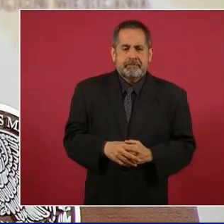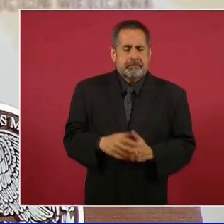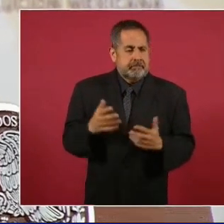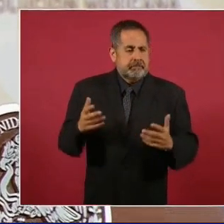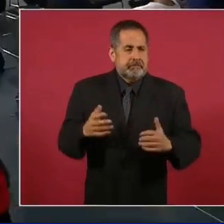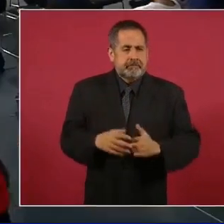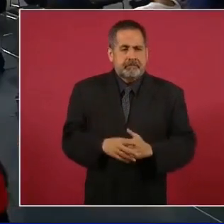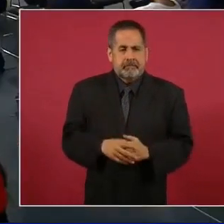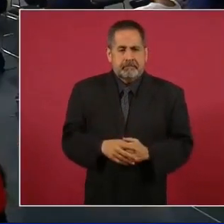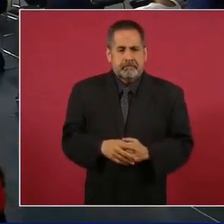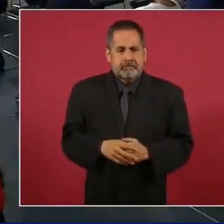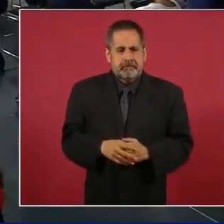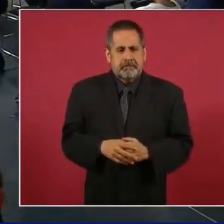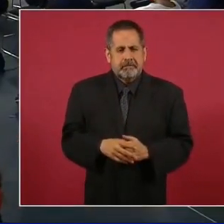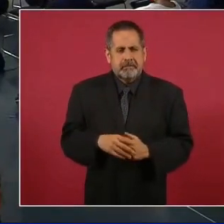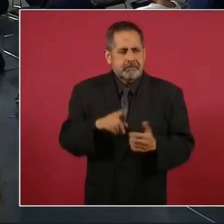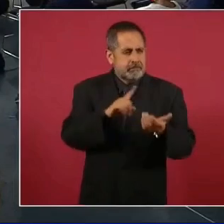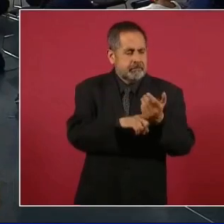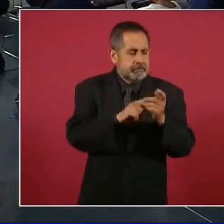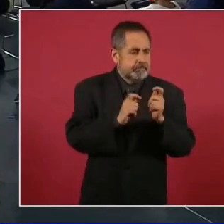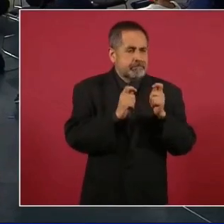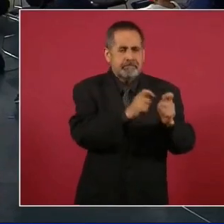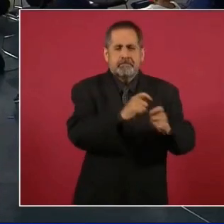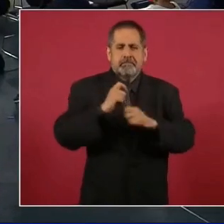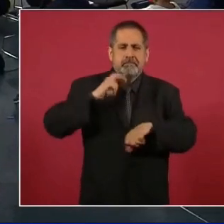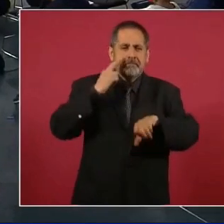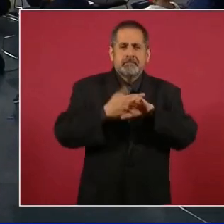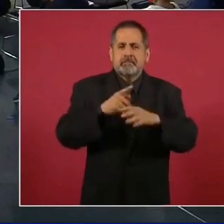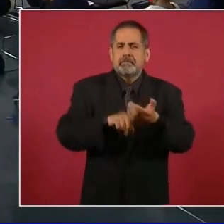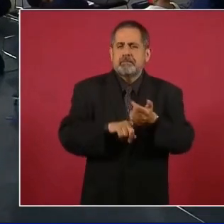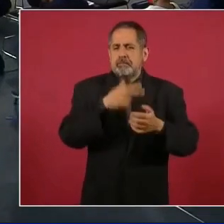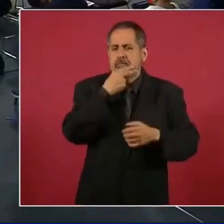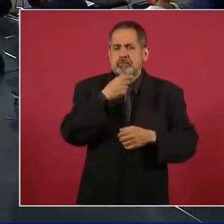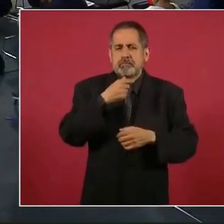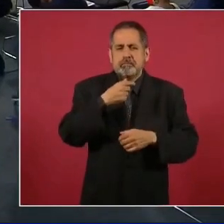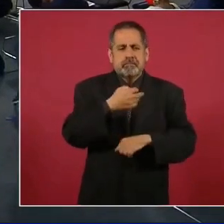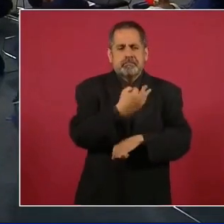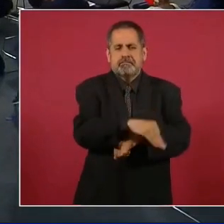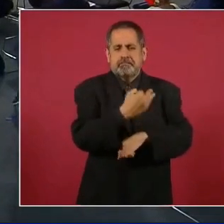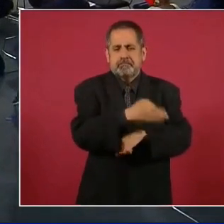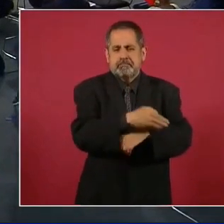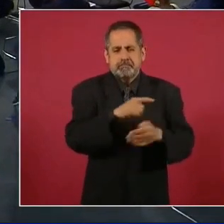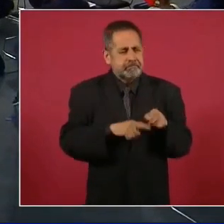Entonces, hay una especie de encargado de despacho ahí.